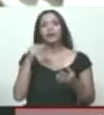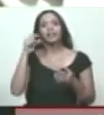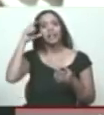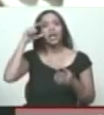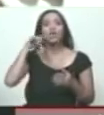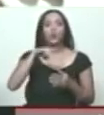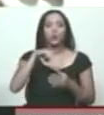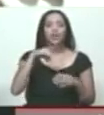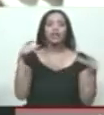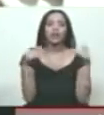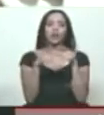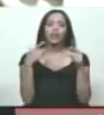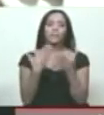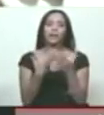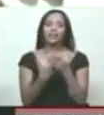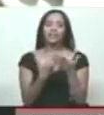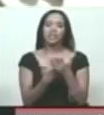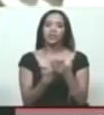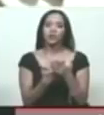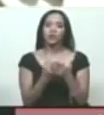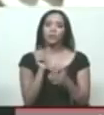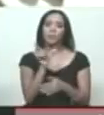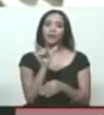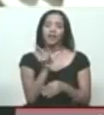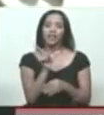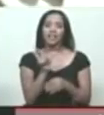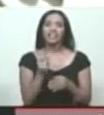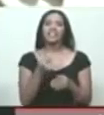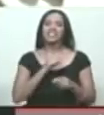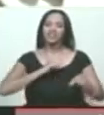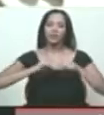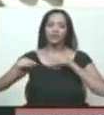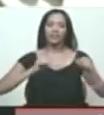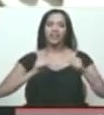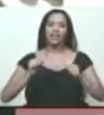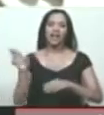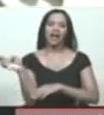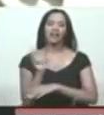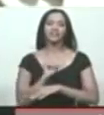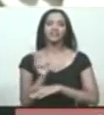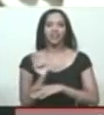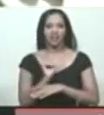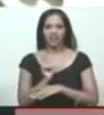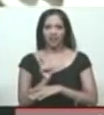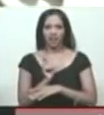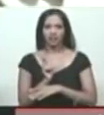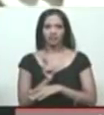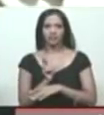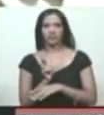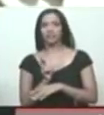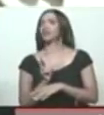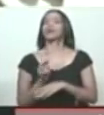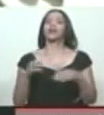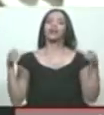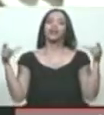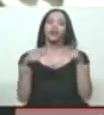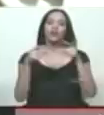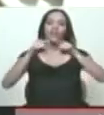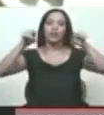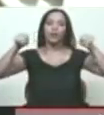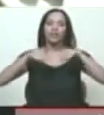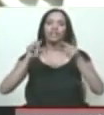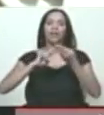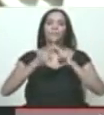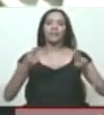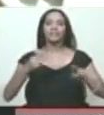la reunión del partido dimos la instrucción de acelerar la conformación de las cuadrillas de paz. De hecho,